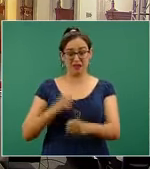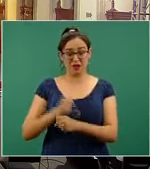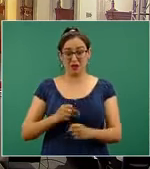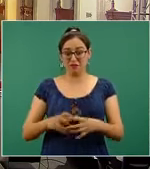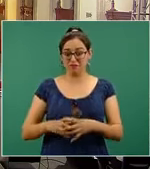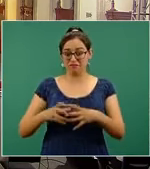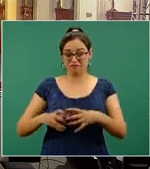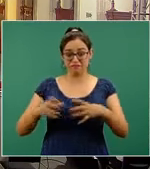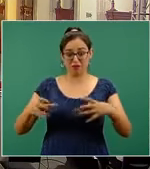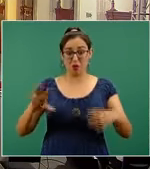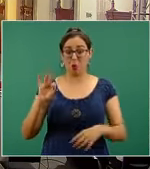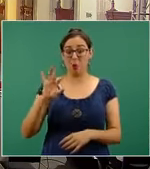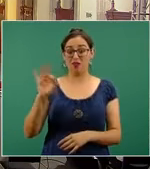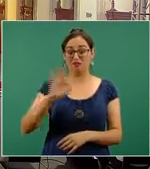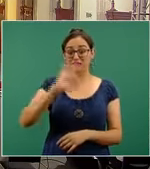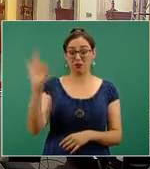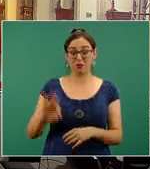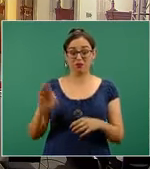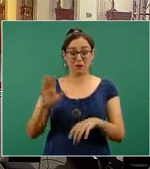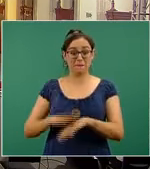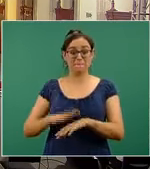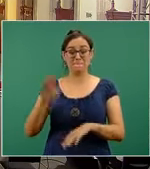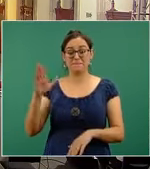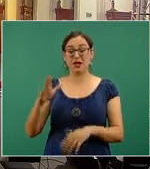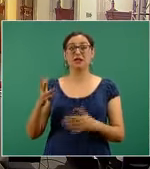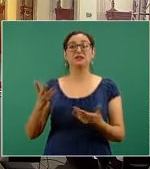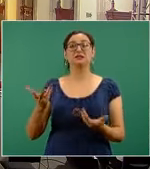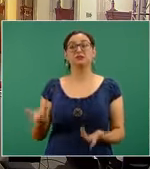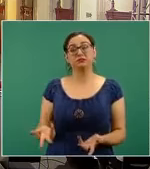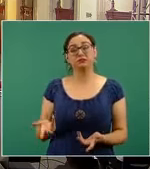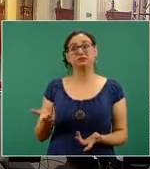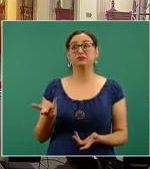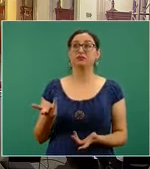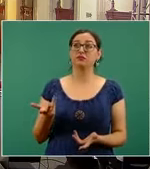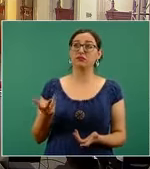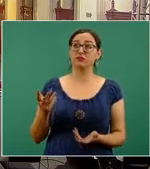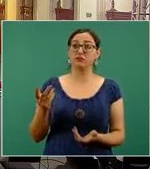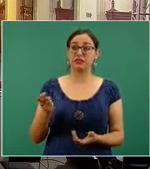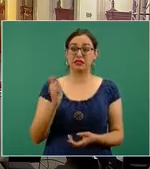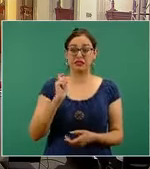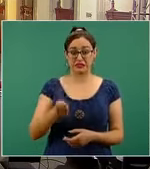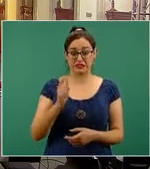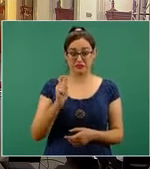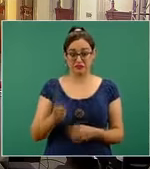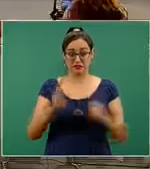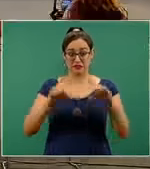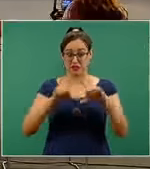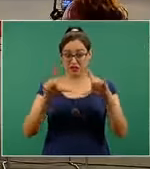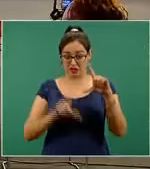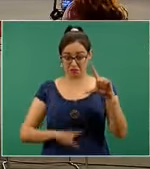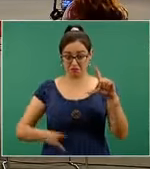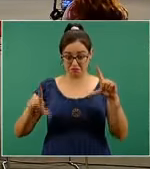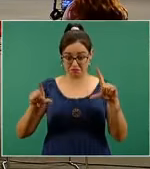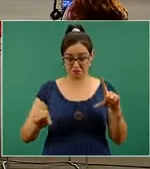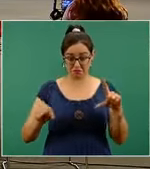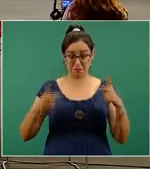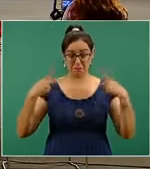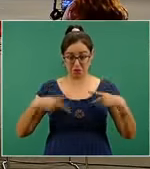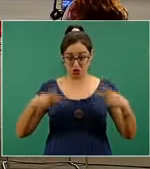de 40%, y en la actualidad es una prevalencia del 35%, de más